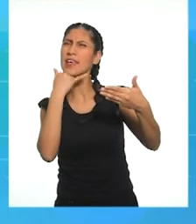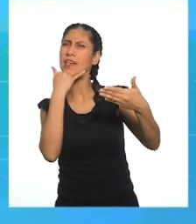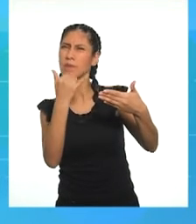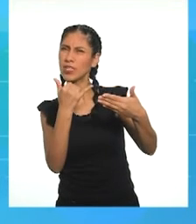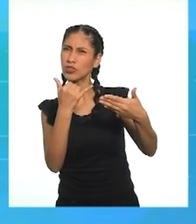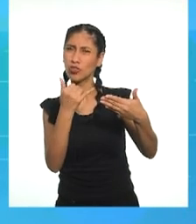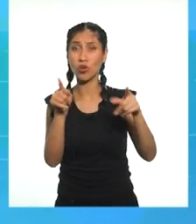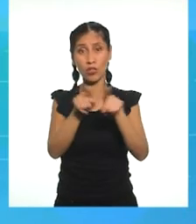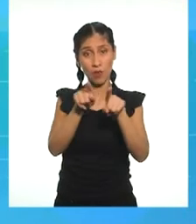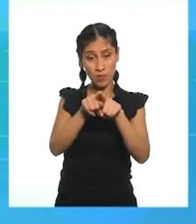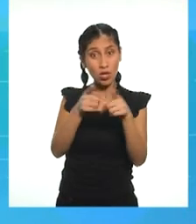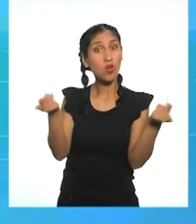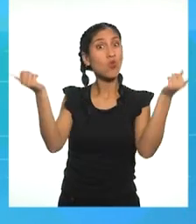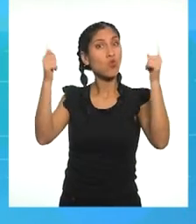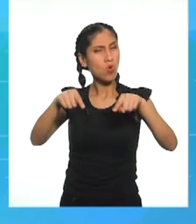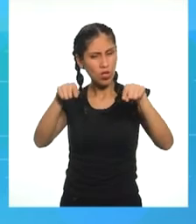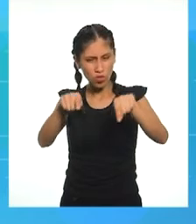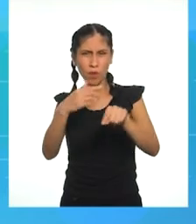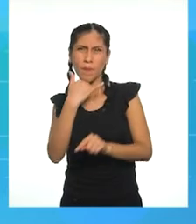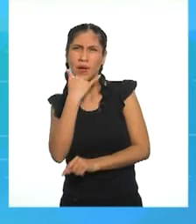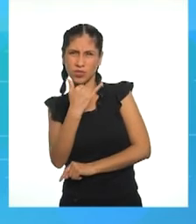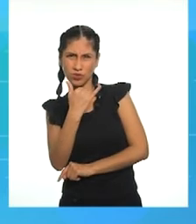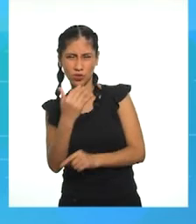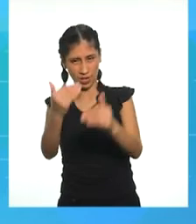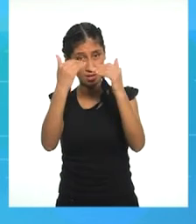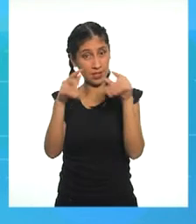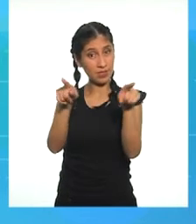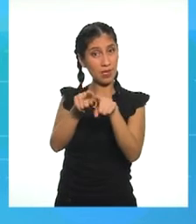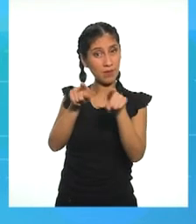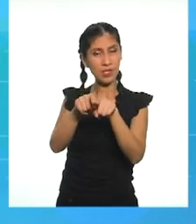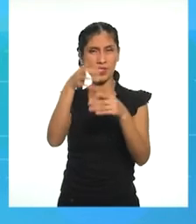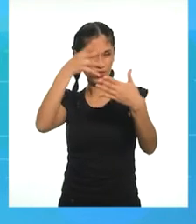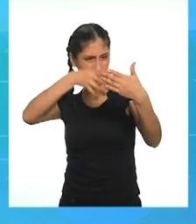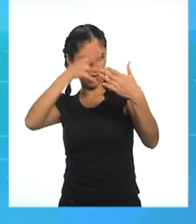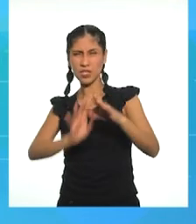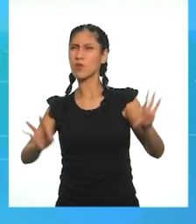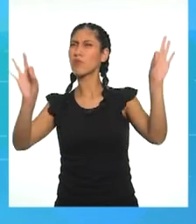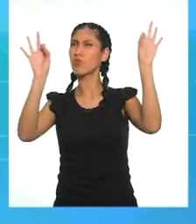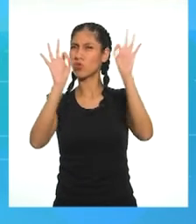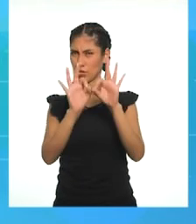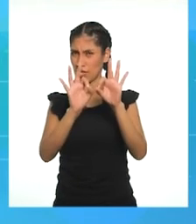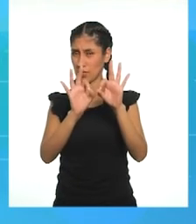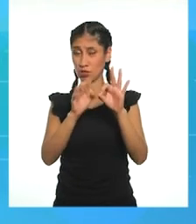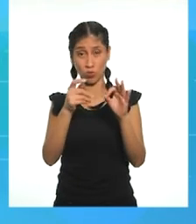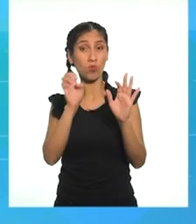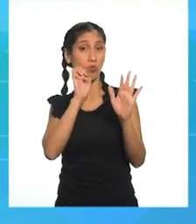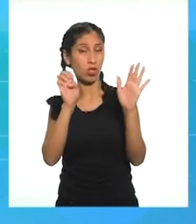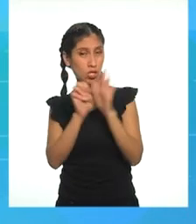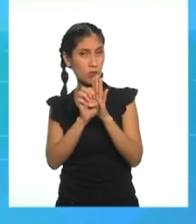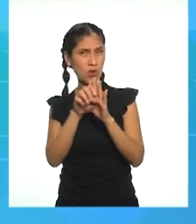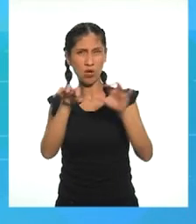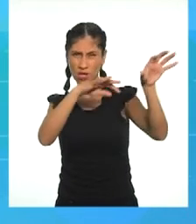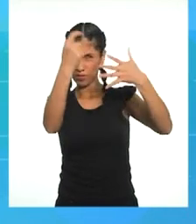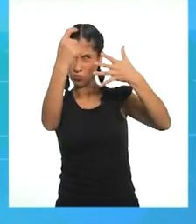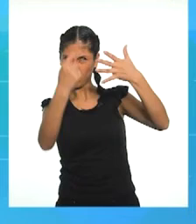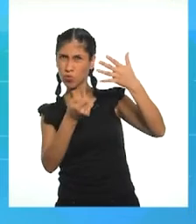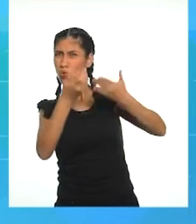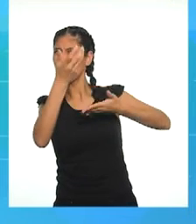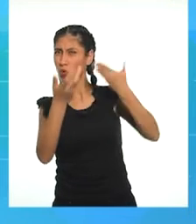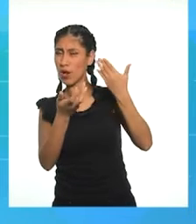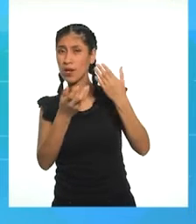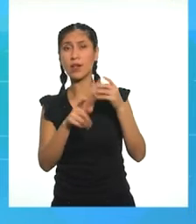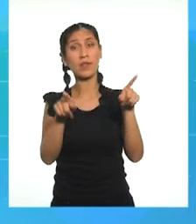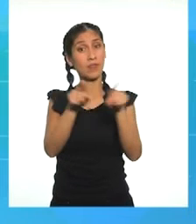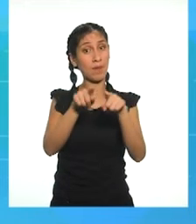tiempo. Se consideran importantes las situaciones que se presentan, hechos, los personajes que los